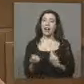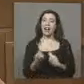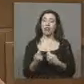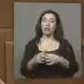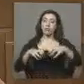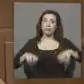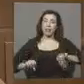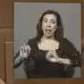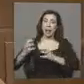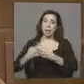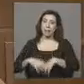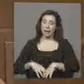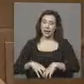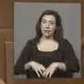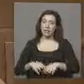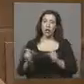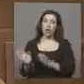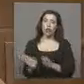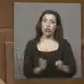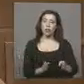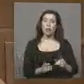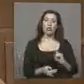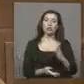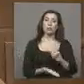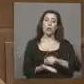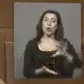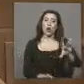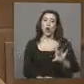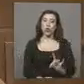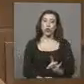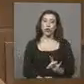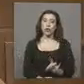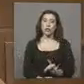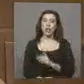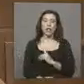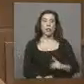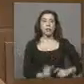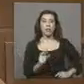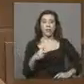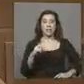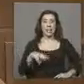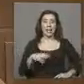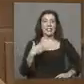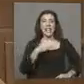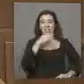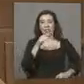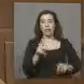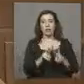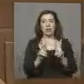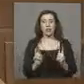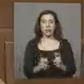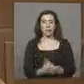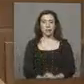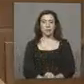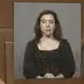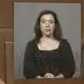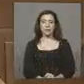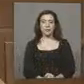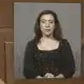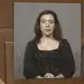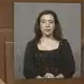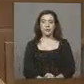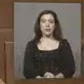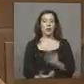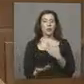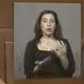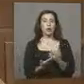inter-empresa, tenemos, regulamos la subcontratación... Bueno, ya el diputado Chahín se refirió al respecto. Cuando se